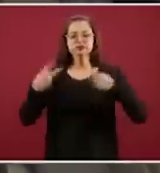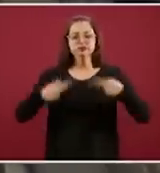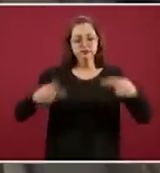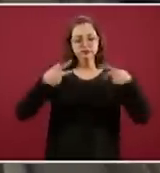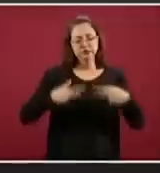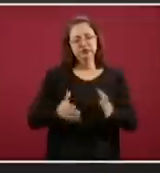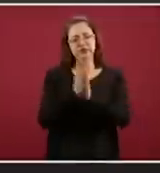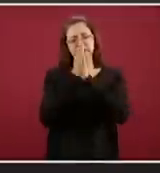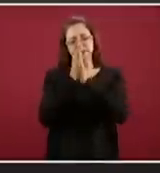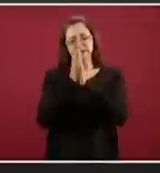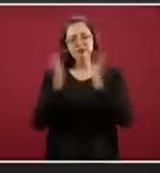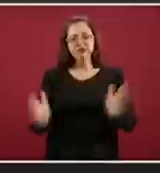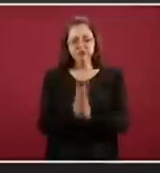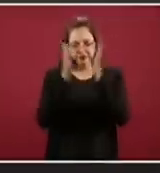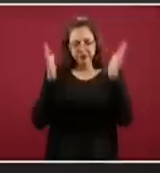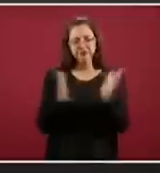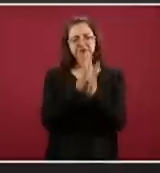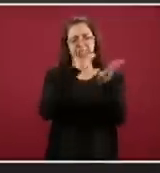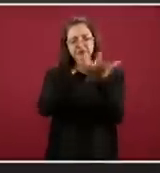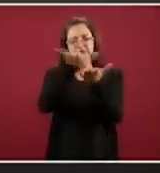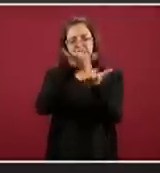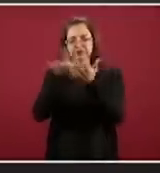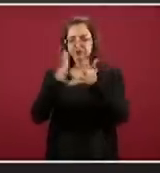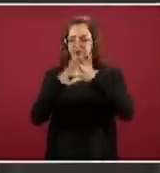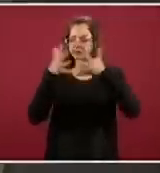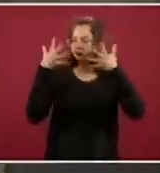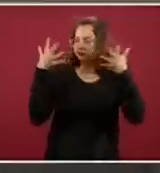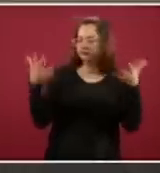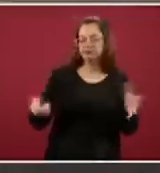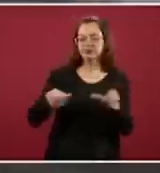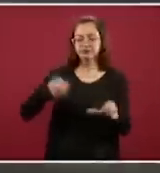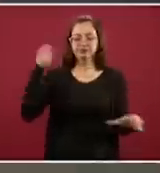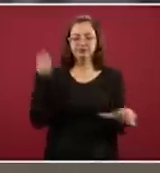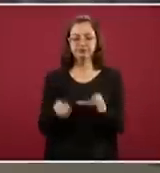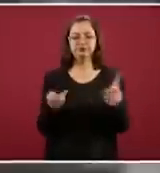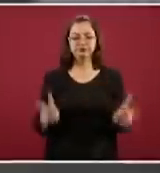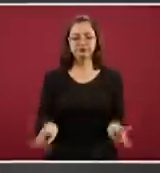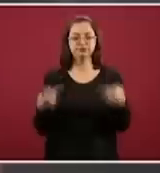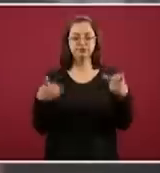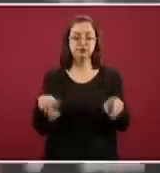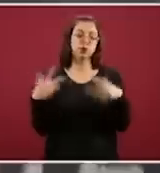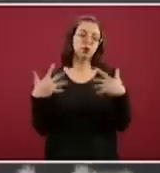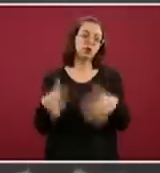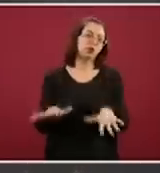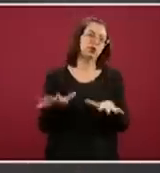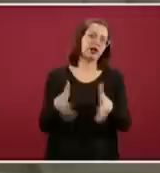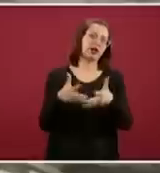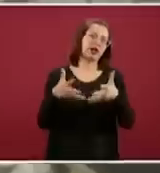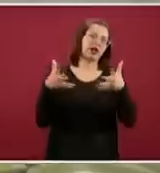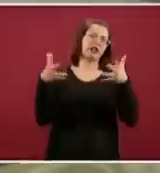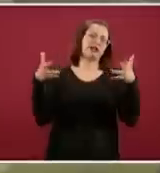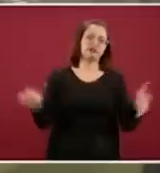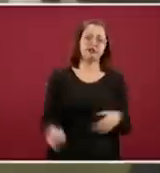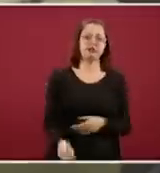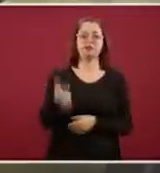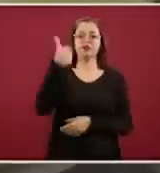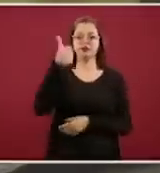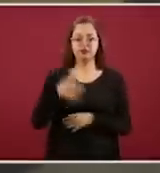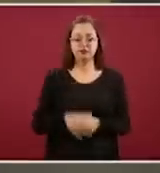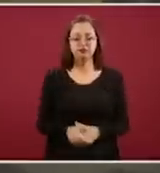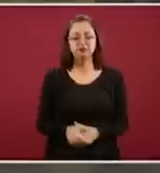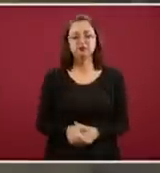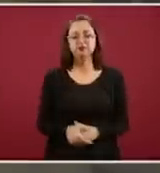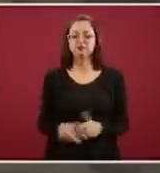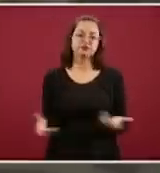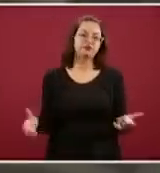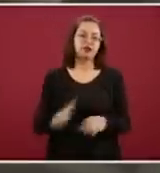que nos apoyen, a que participen en esta mega subastas, a la madre de todas las subastas y que cerramos